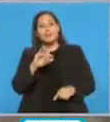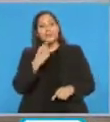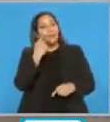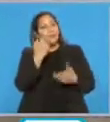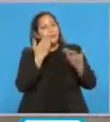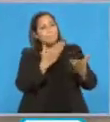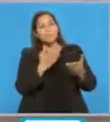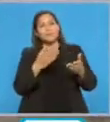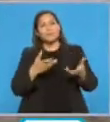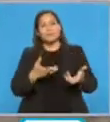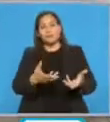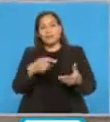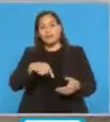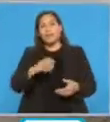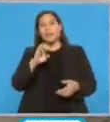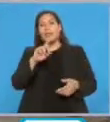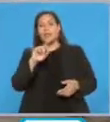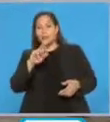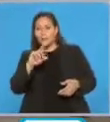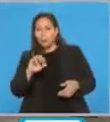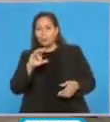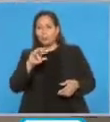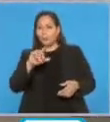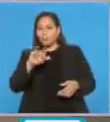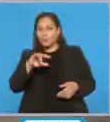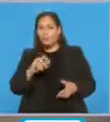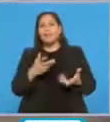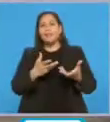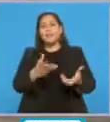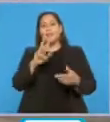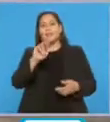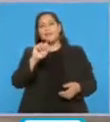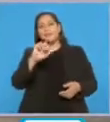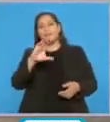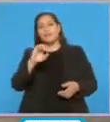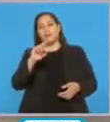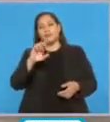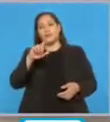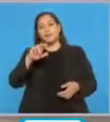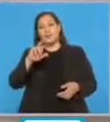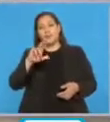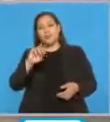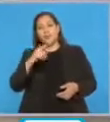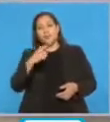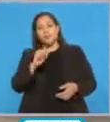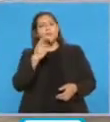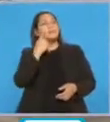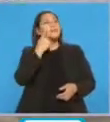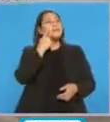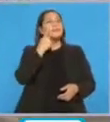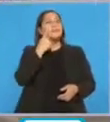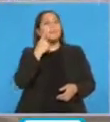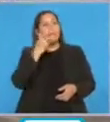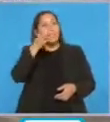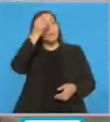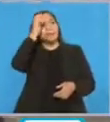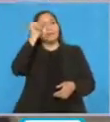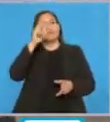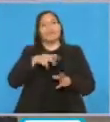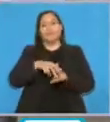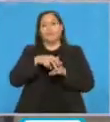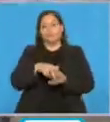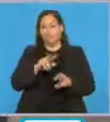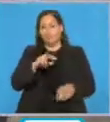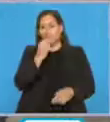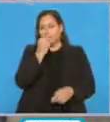mostré el camellón aquí de Eduardo Molina en la colonia Vasco de Quiroga. Échale un ojito a la equinoterapia,